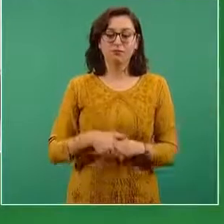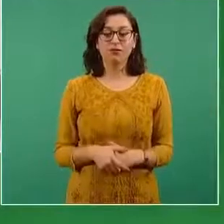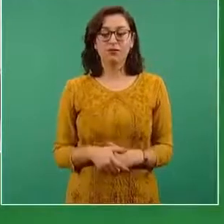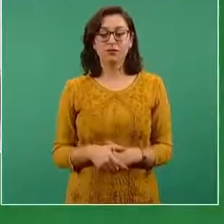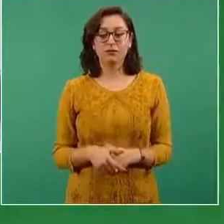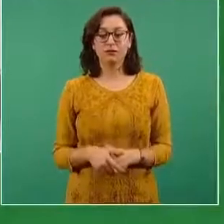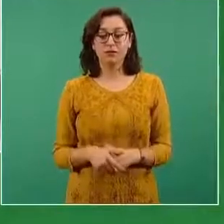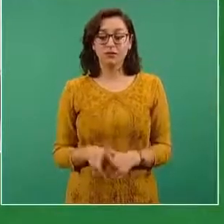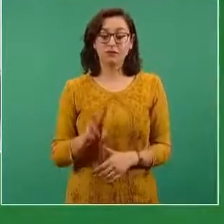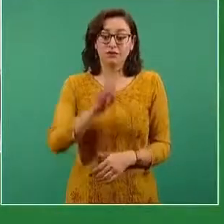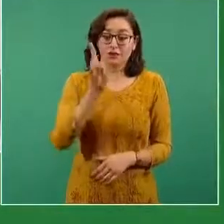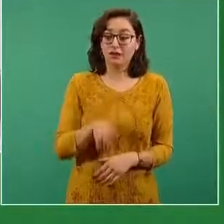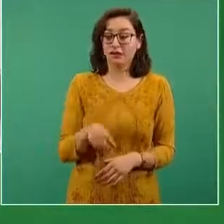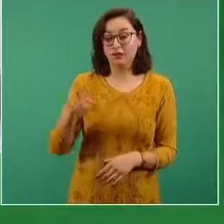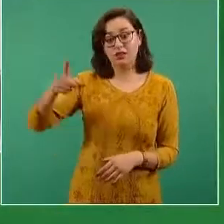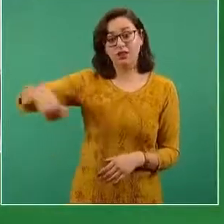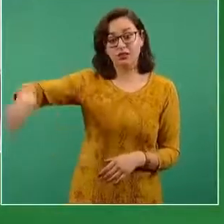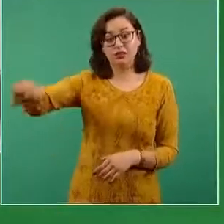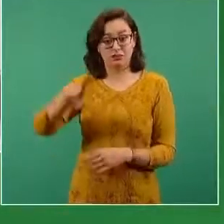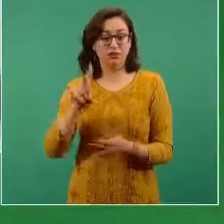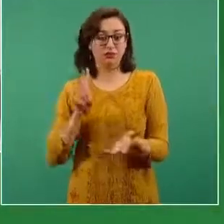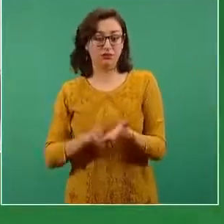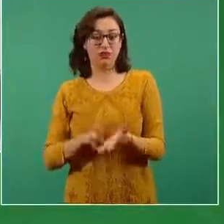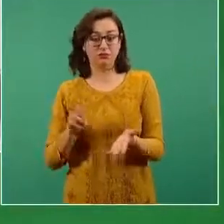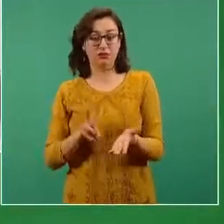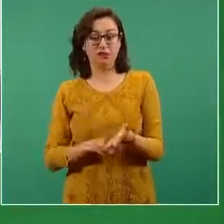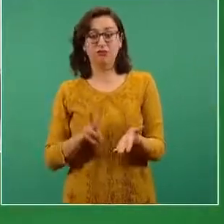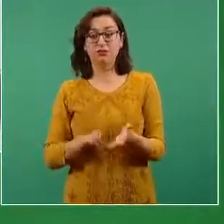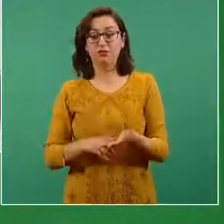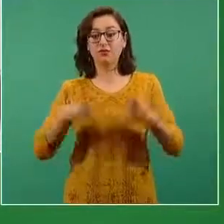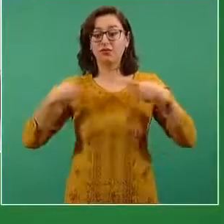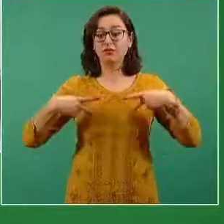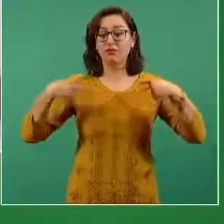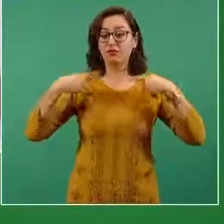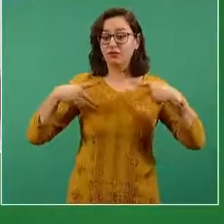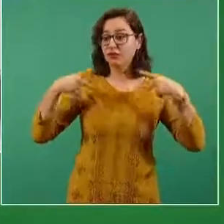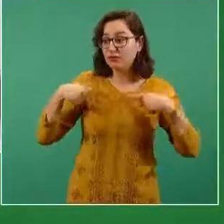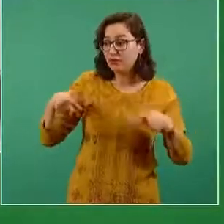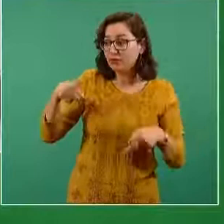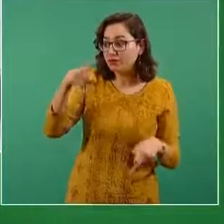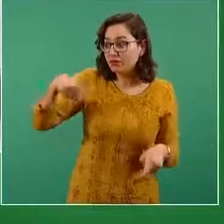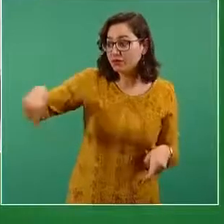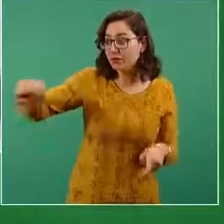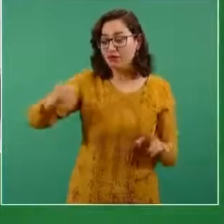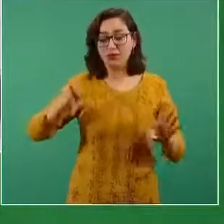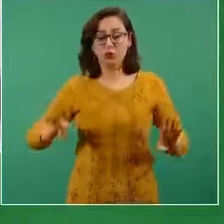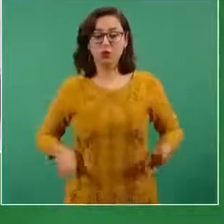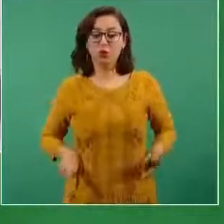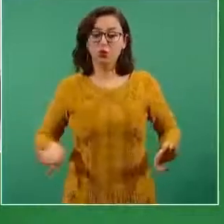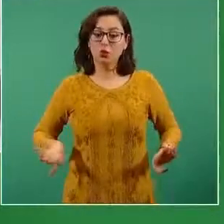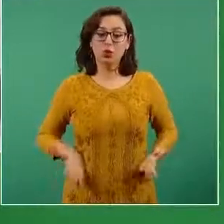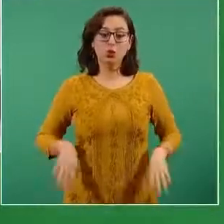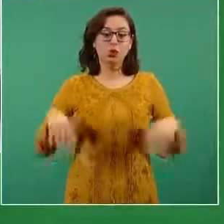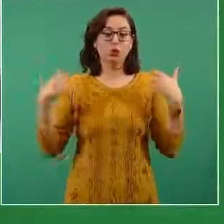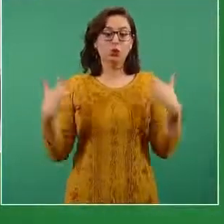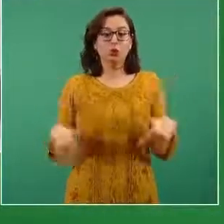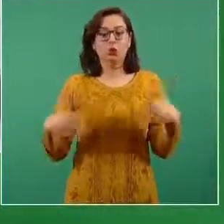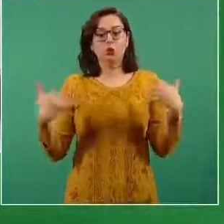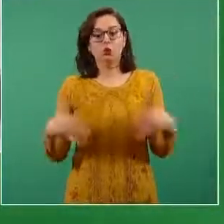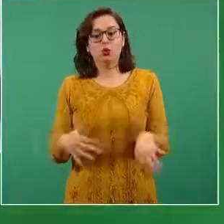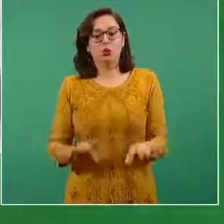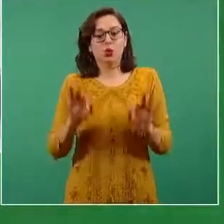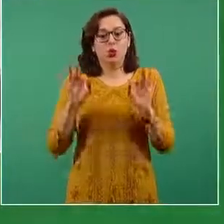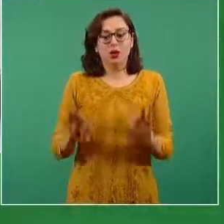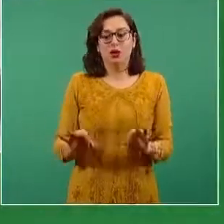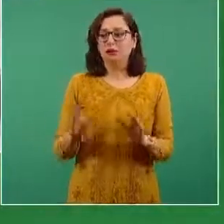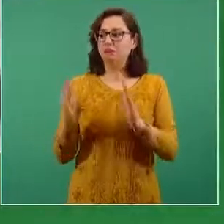el verdadero valor. La sociedad en Campeche ha respondido de manera extraordinaria a los llamados